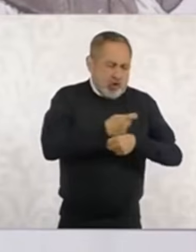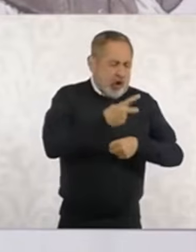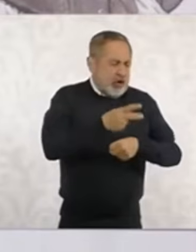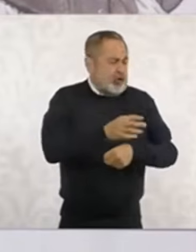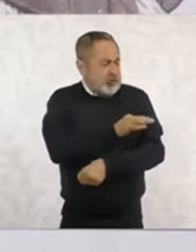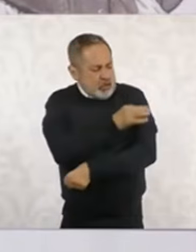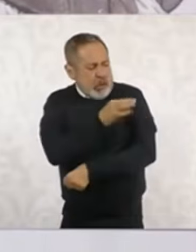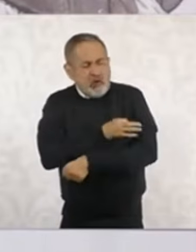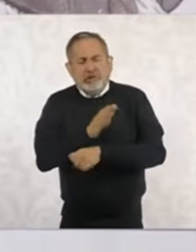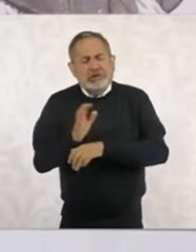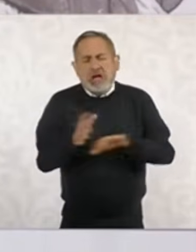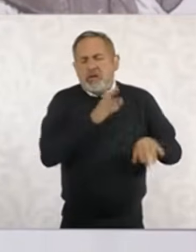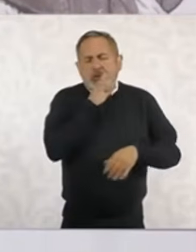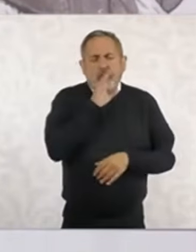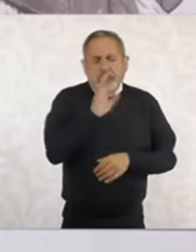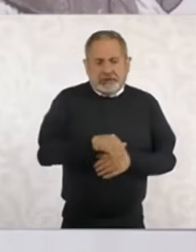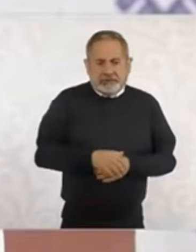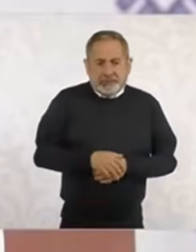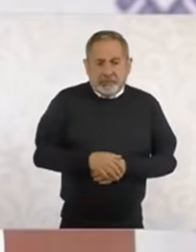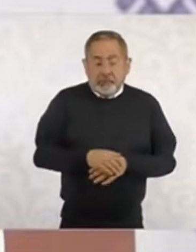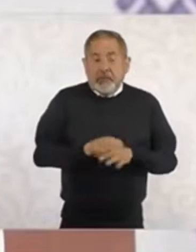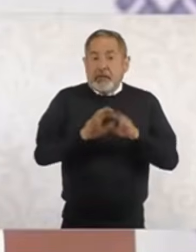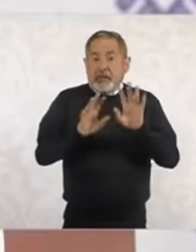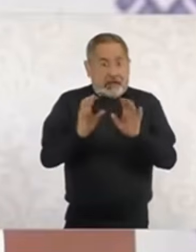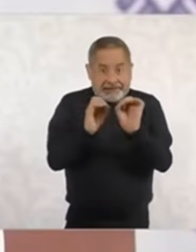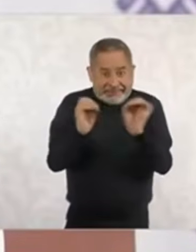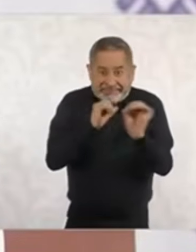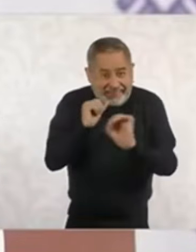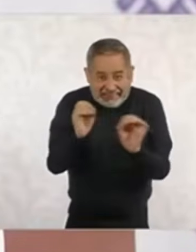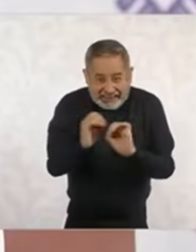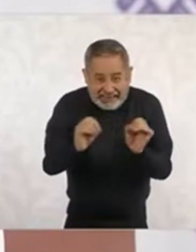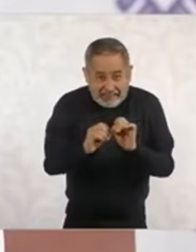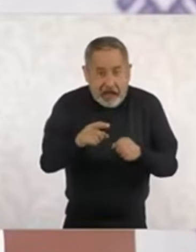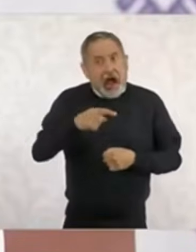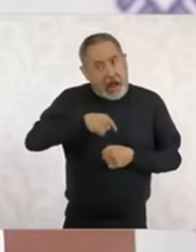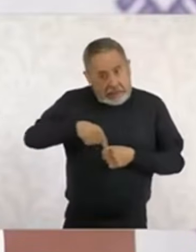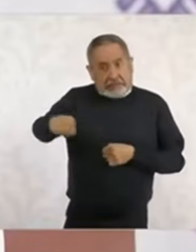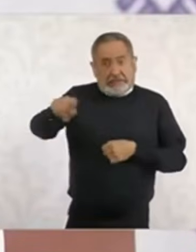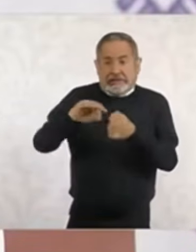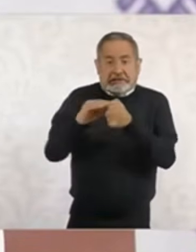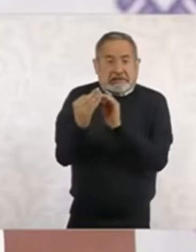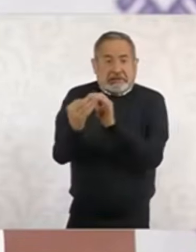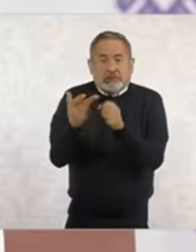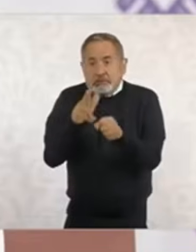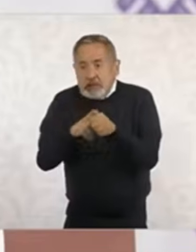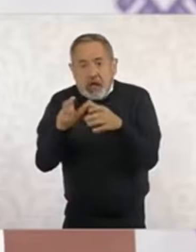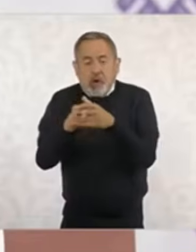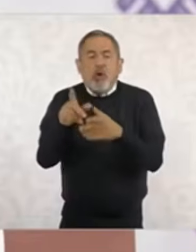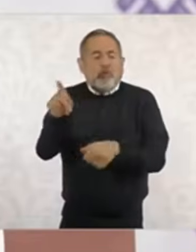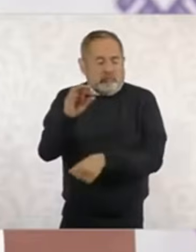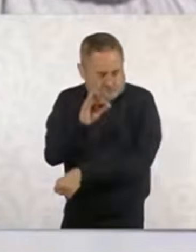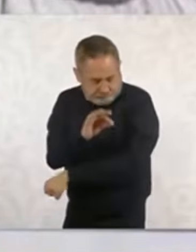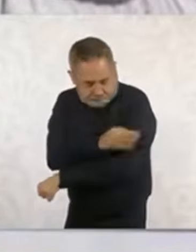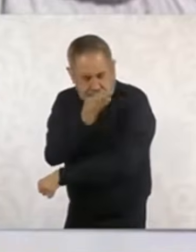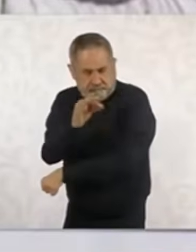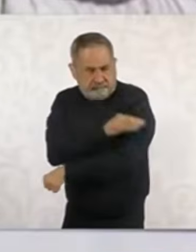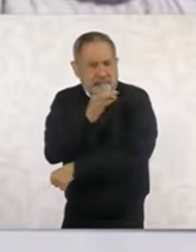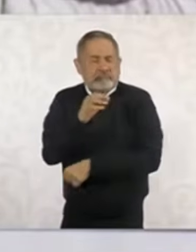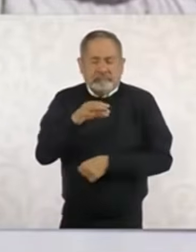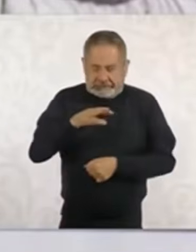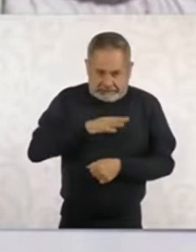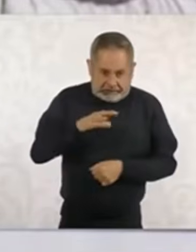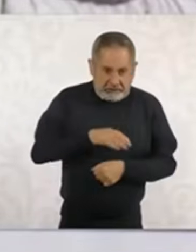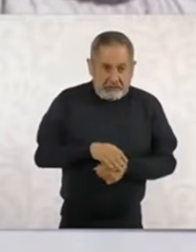Si no las han recibido, la primera dosis, acudan a su centro de salud a vacunarse.